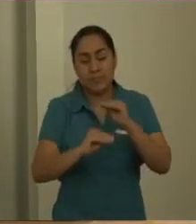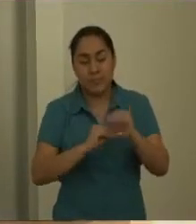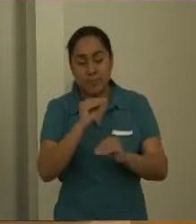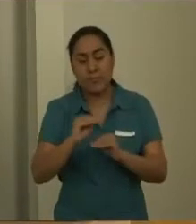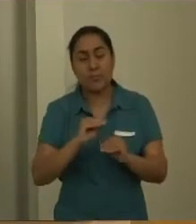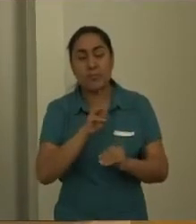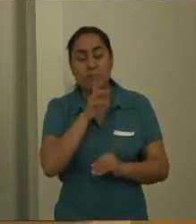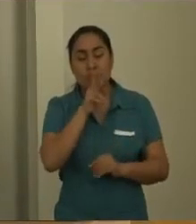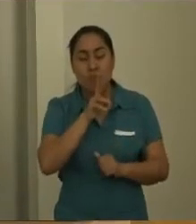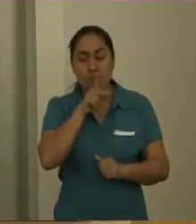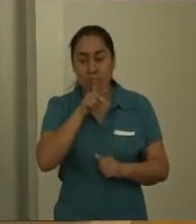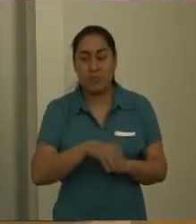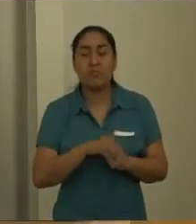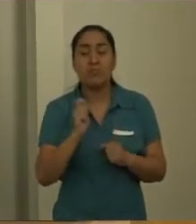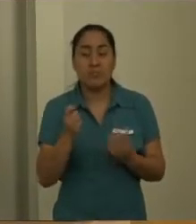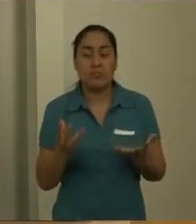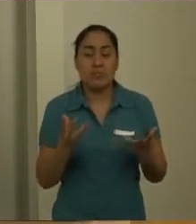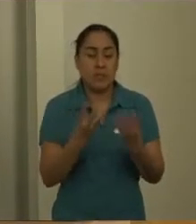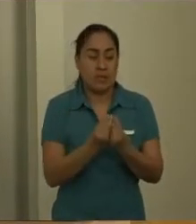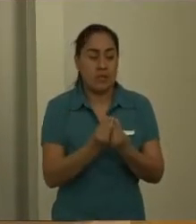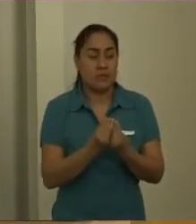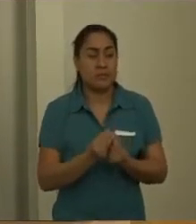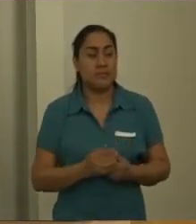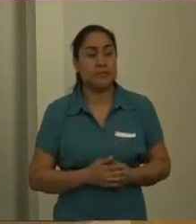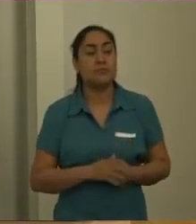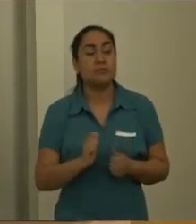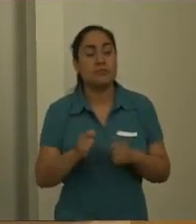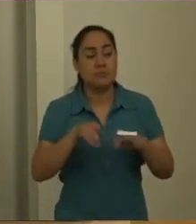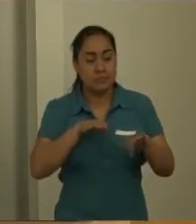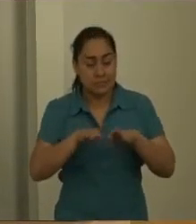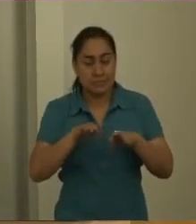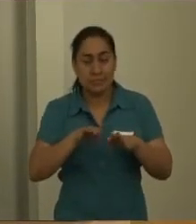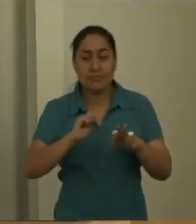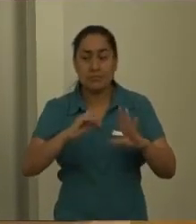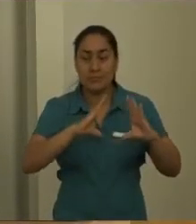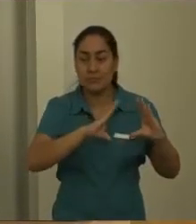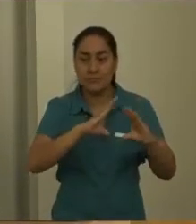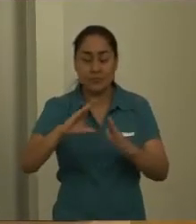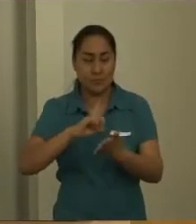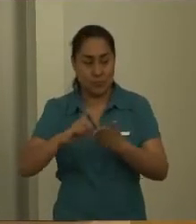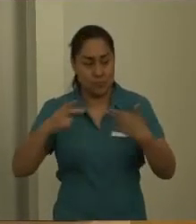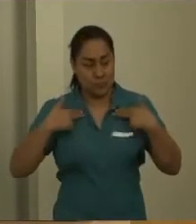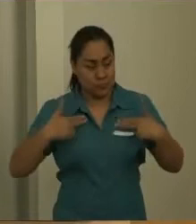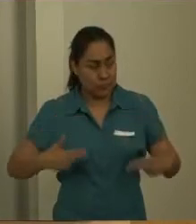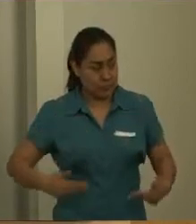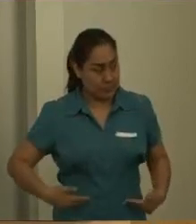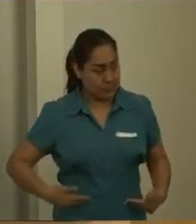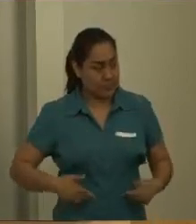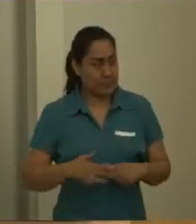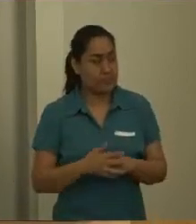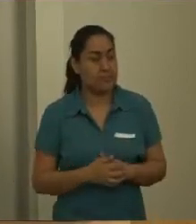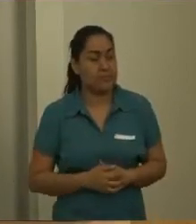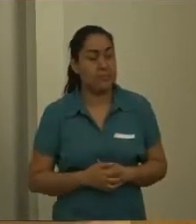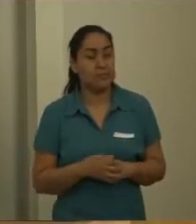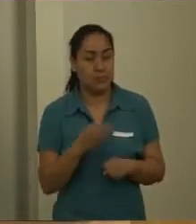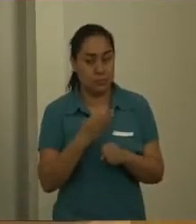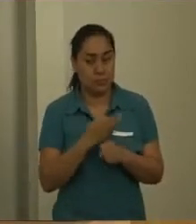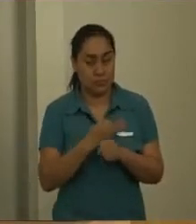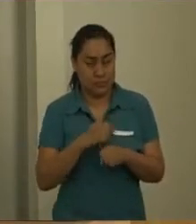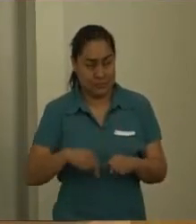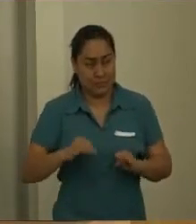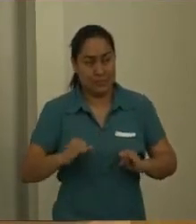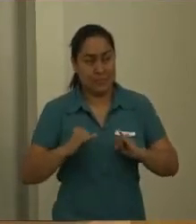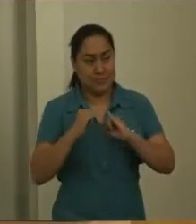que forma parte de los trabajos de la cátedra de derechos humanos roberto están en jan en que nuestras instituciones